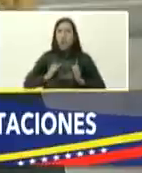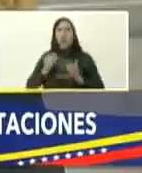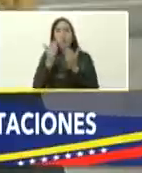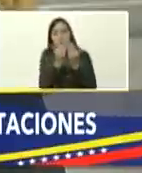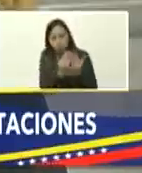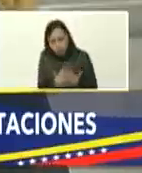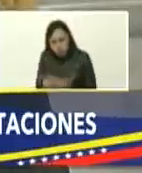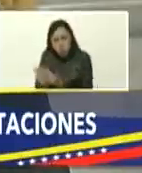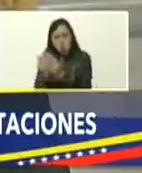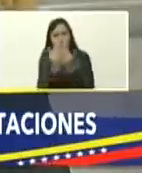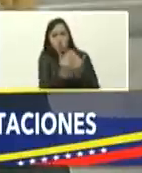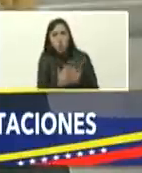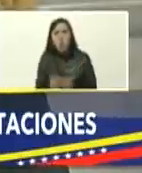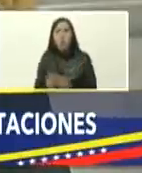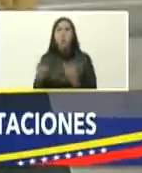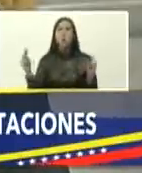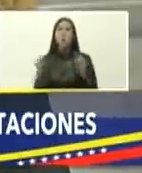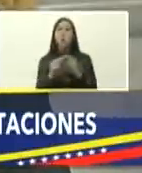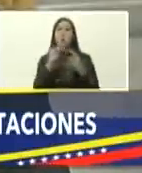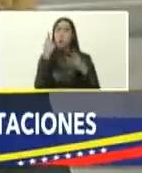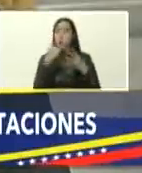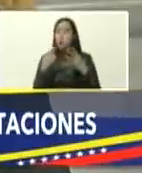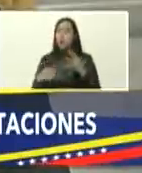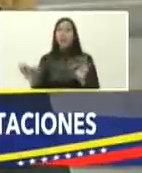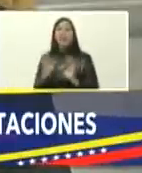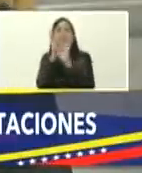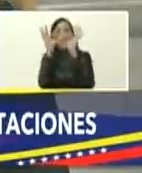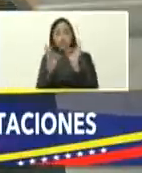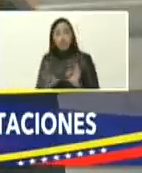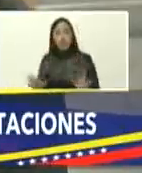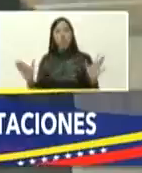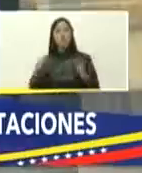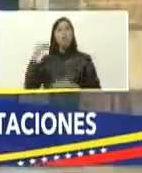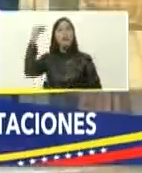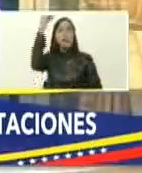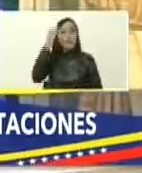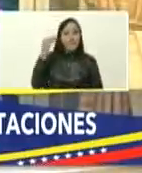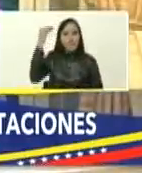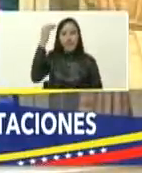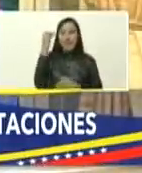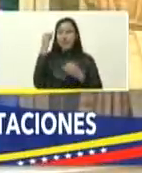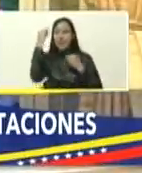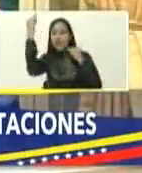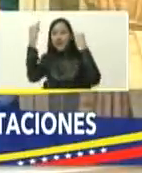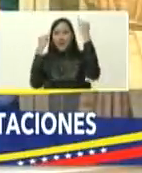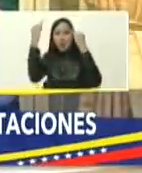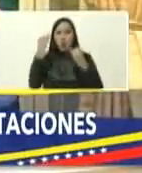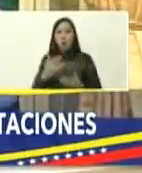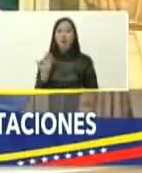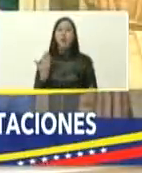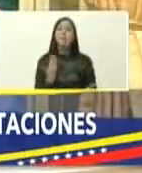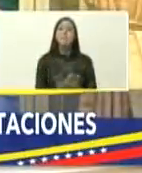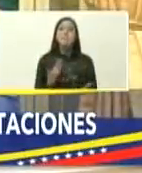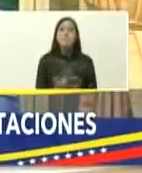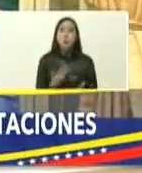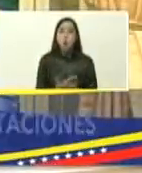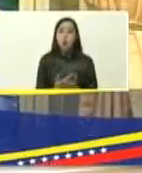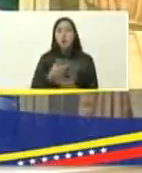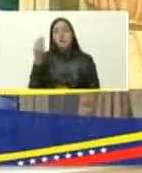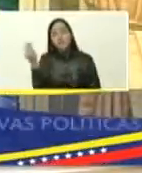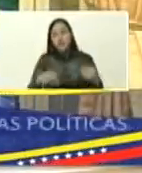estudiar, conocer distintas opciones, escuelas de pensamiento, propuestas, y todo eso va